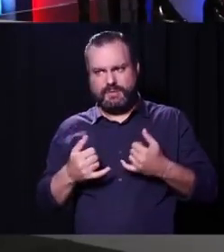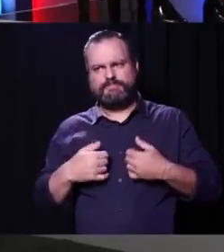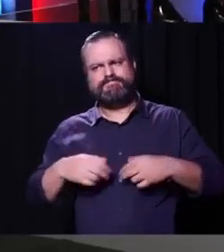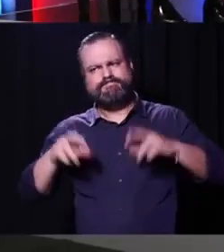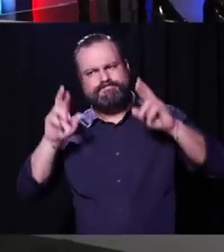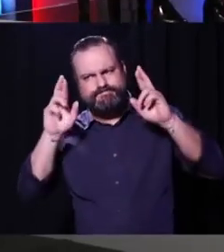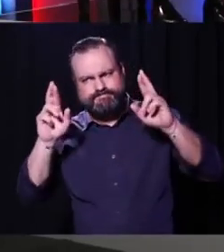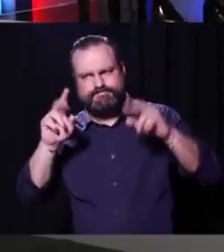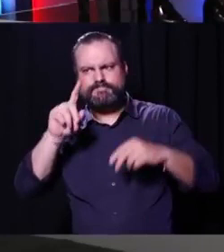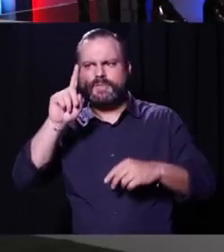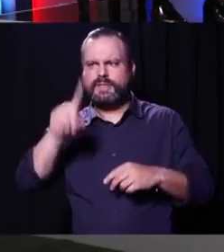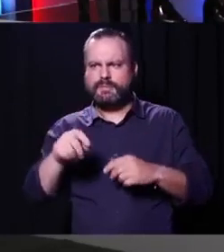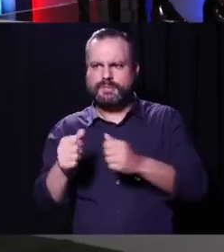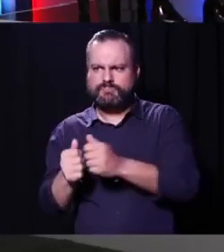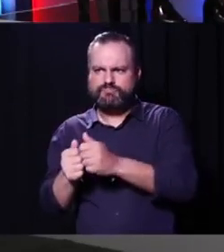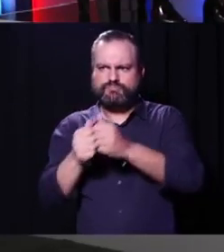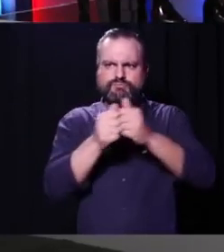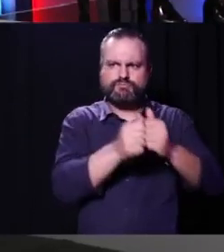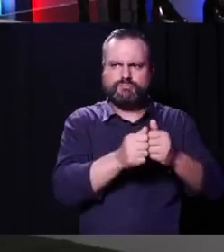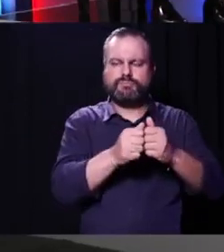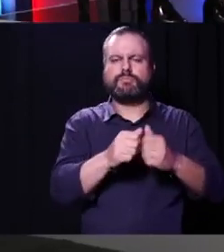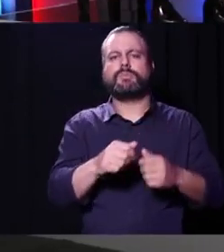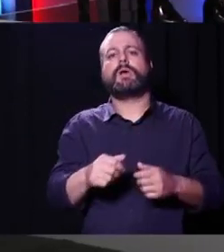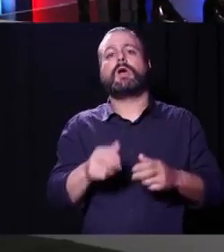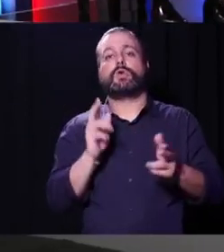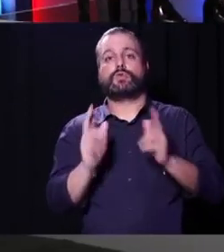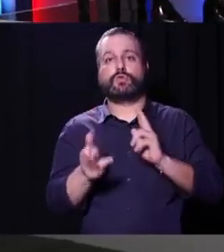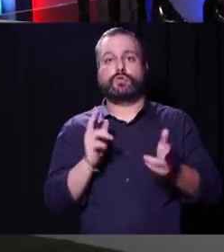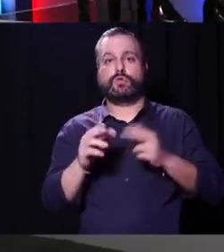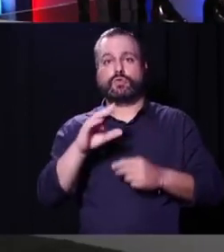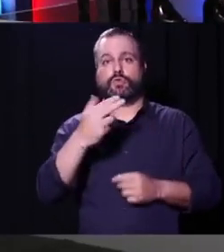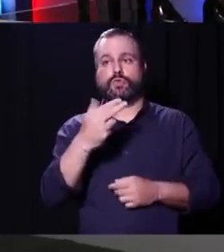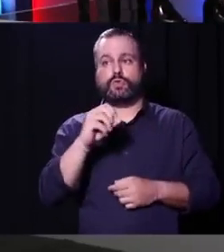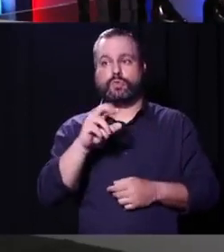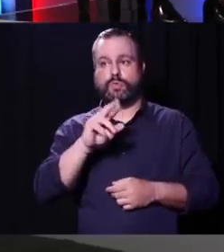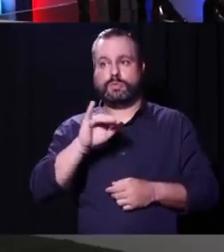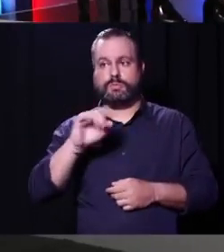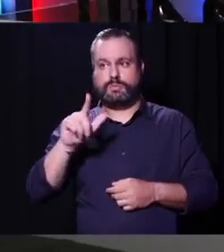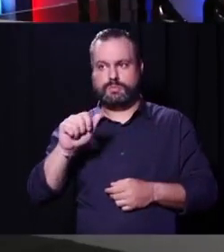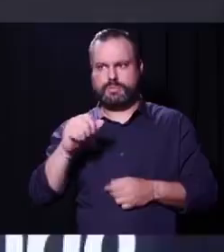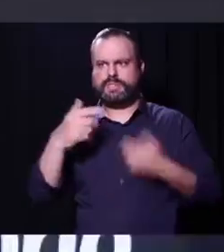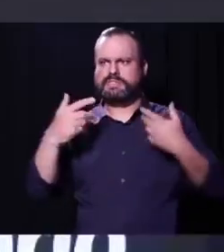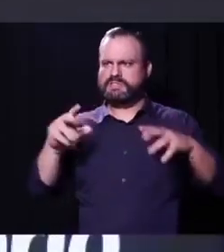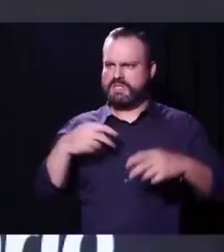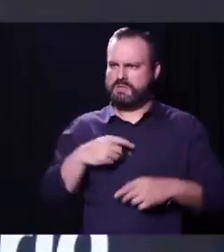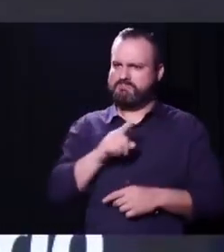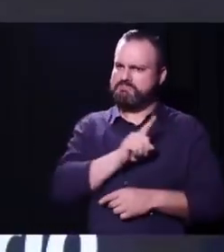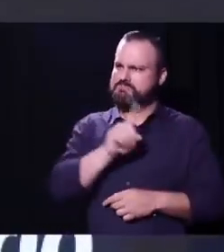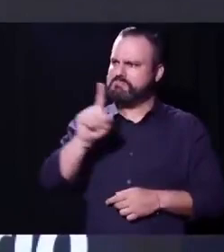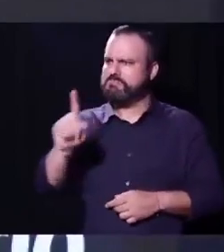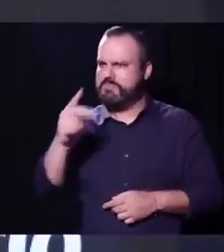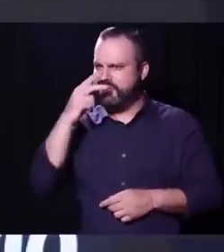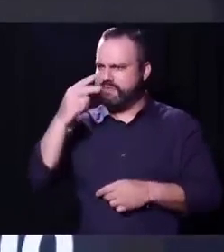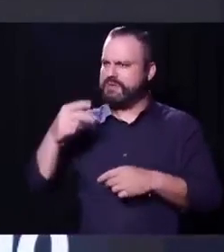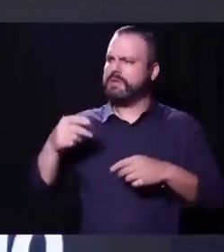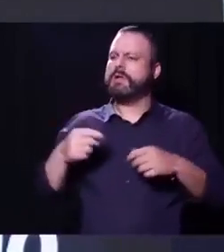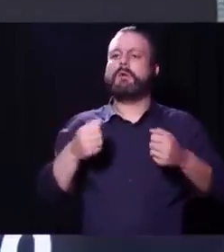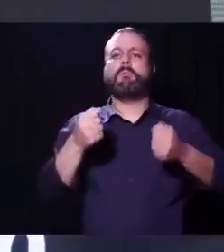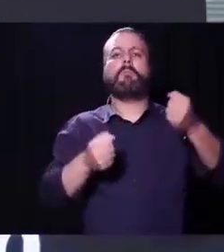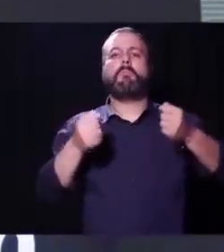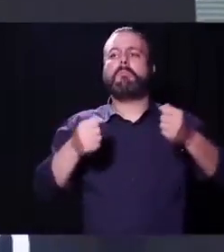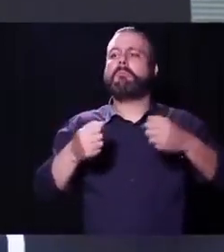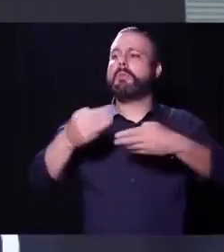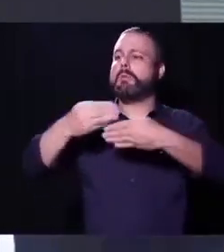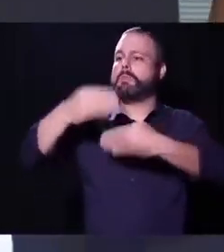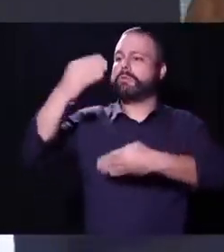del Mundial. Y le dije, negra, ven para acá. Vamos a bajar los vidrios del carro. Vamos a entrar a un barrio. Así como hice la primera semana que llegó